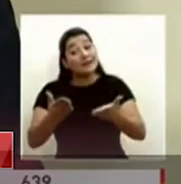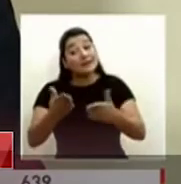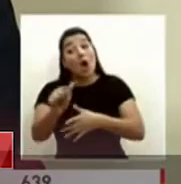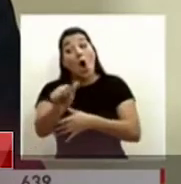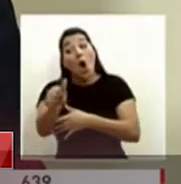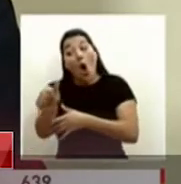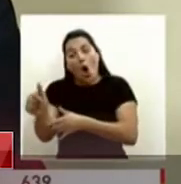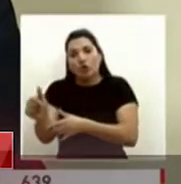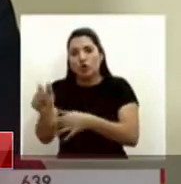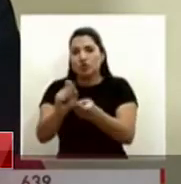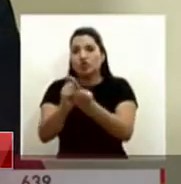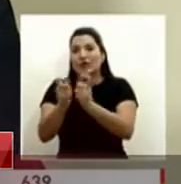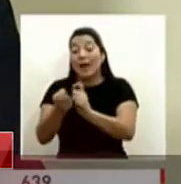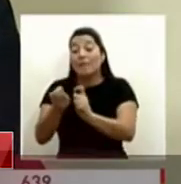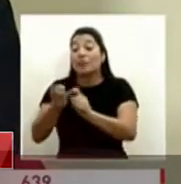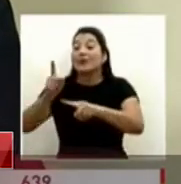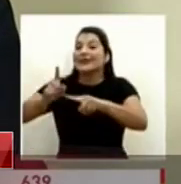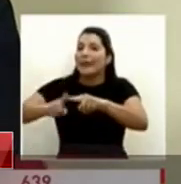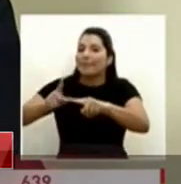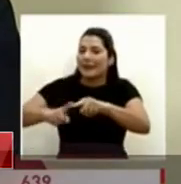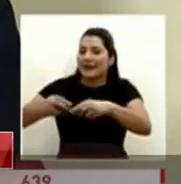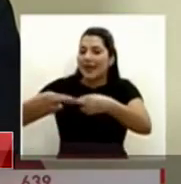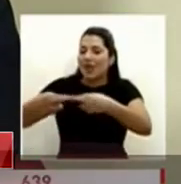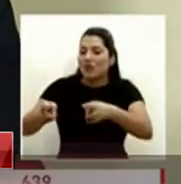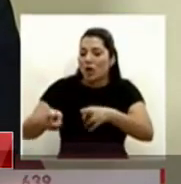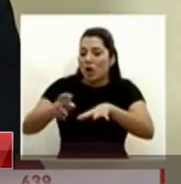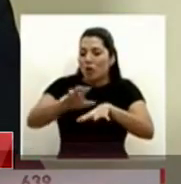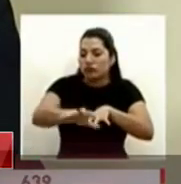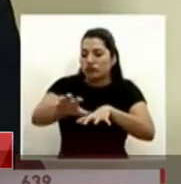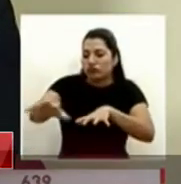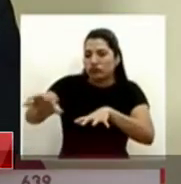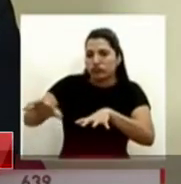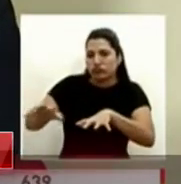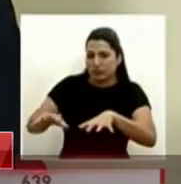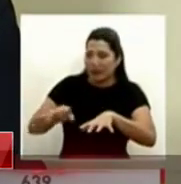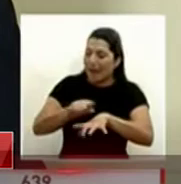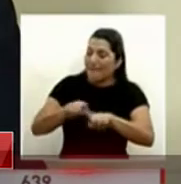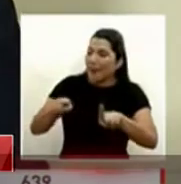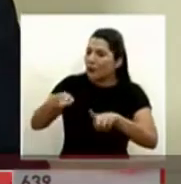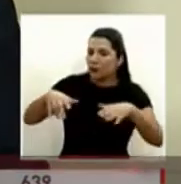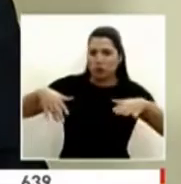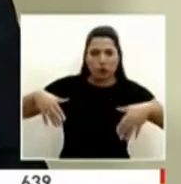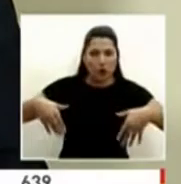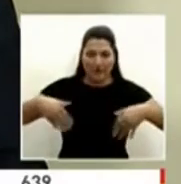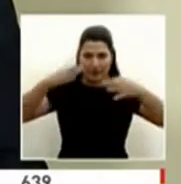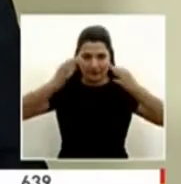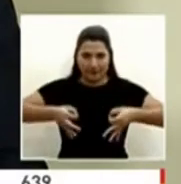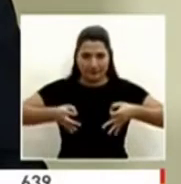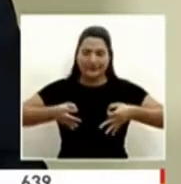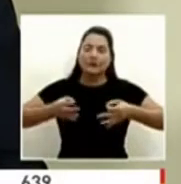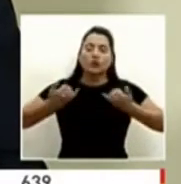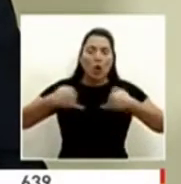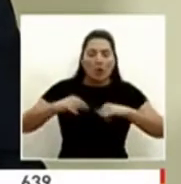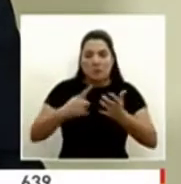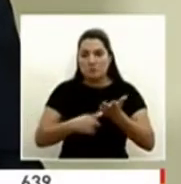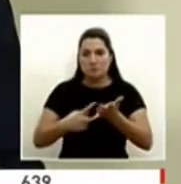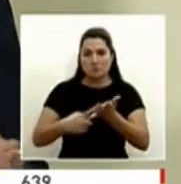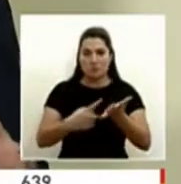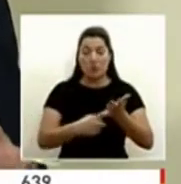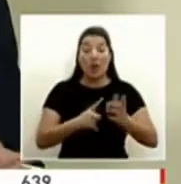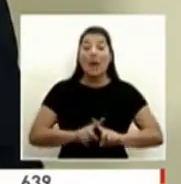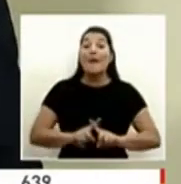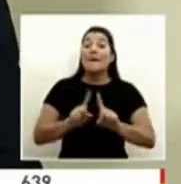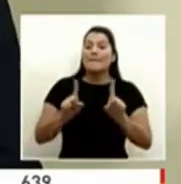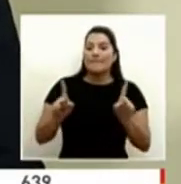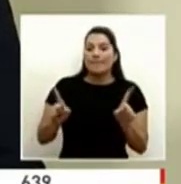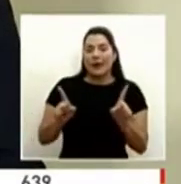geográfica. Eso todavía no lo vamos a anunciar, estamos analizándolo, pero lo que sí es cierto es que el comportamiento que tenemos en el virus, que